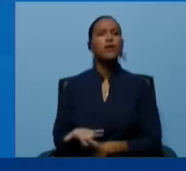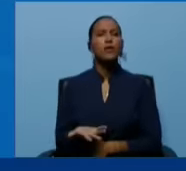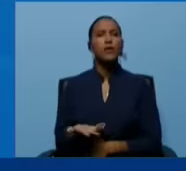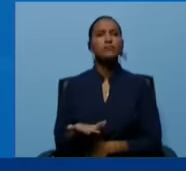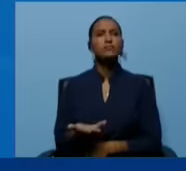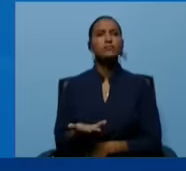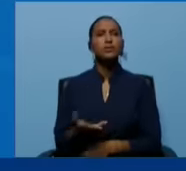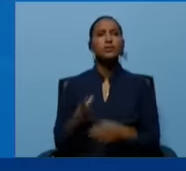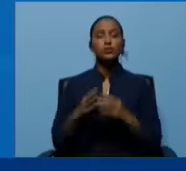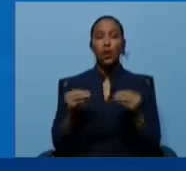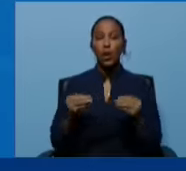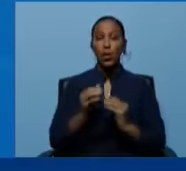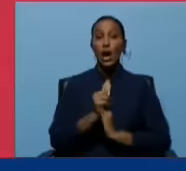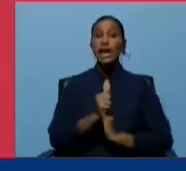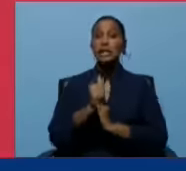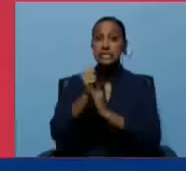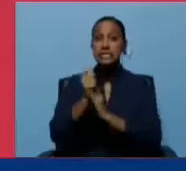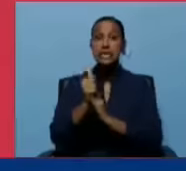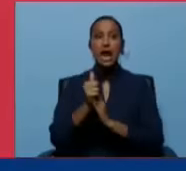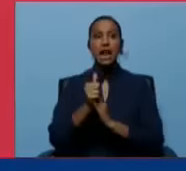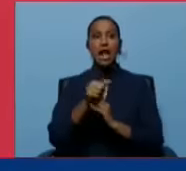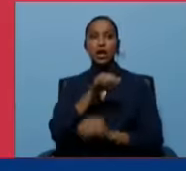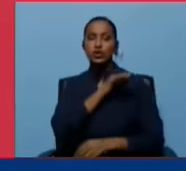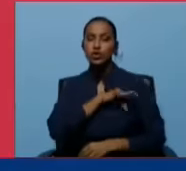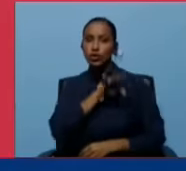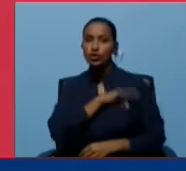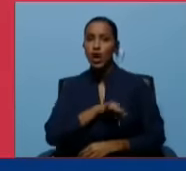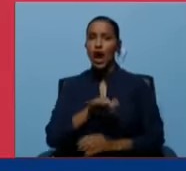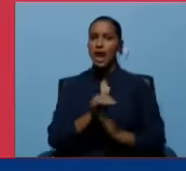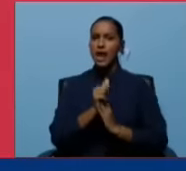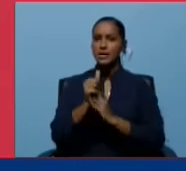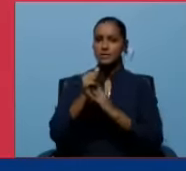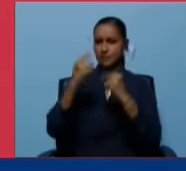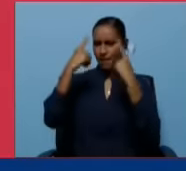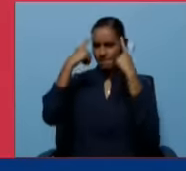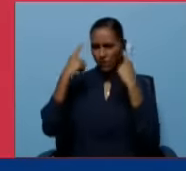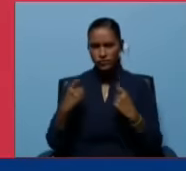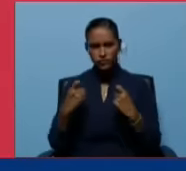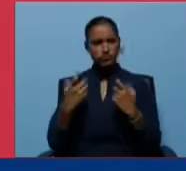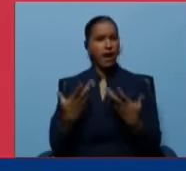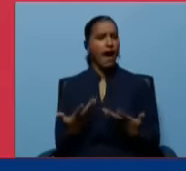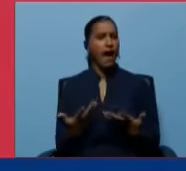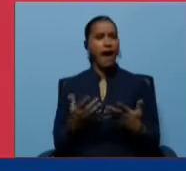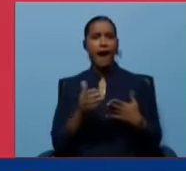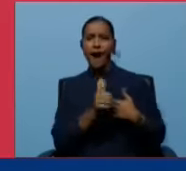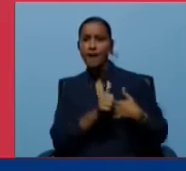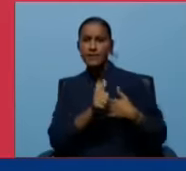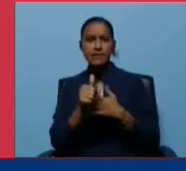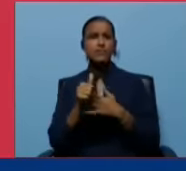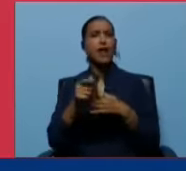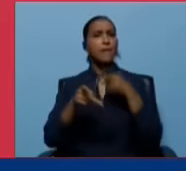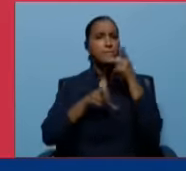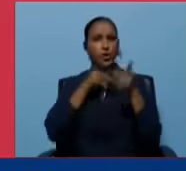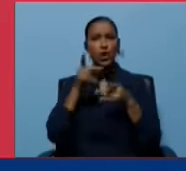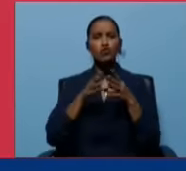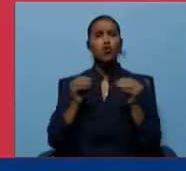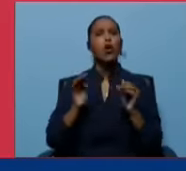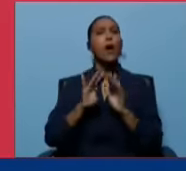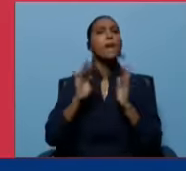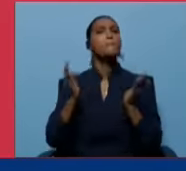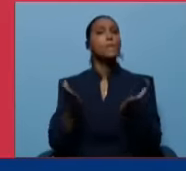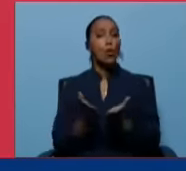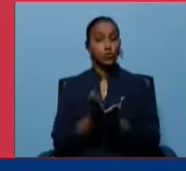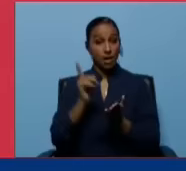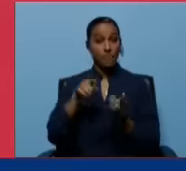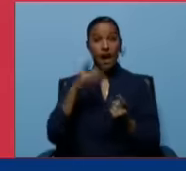líderes sociales, intelectuales, políticos del mundo entero. Han venido de